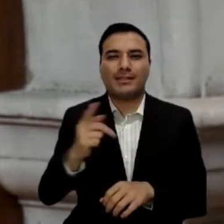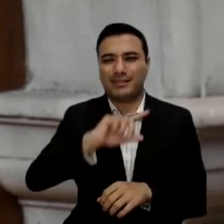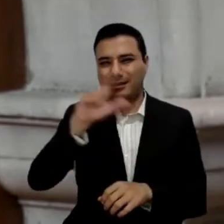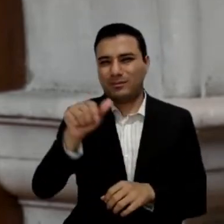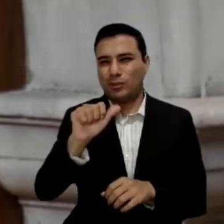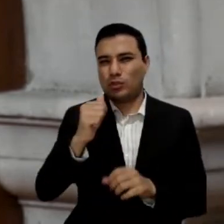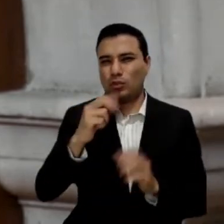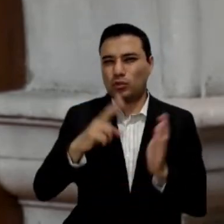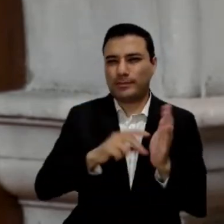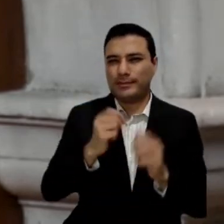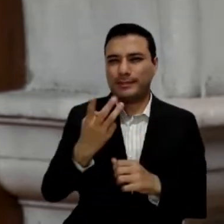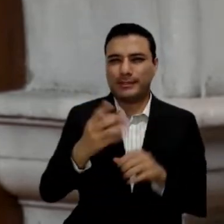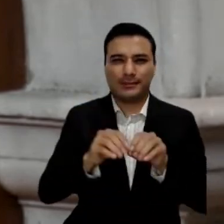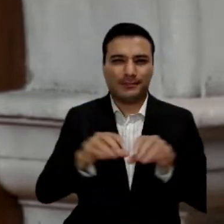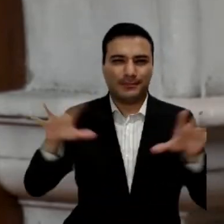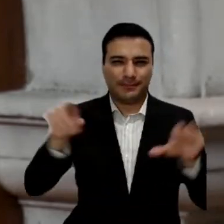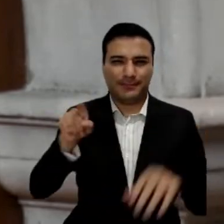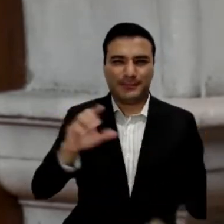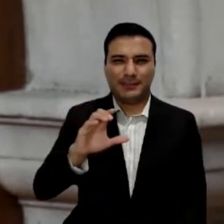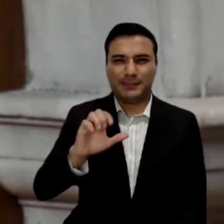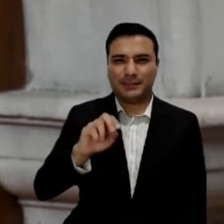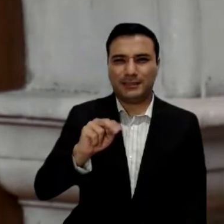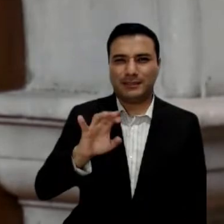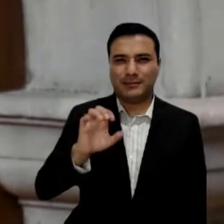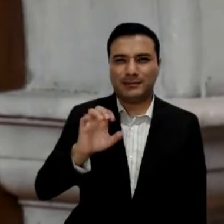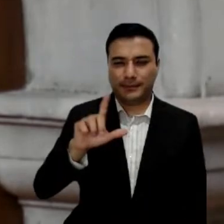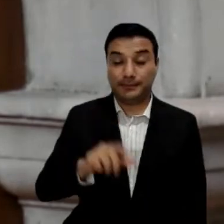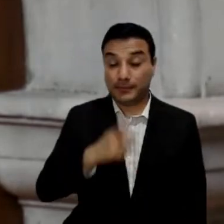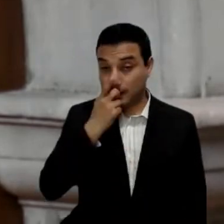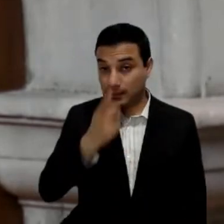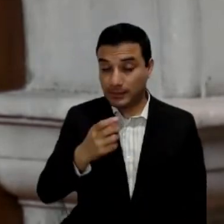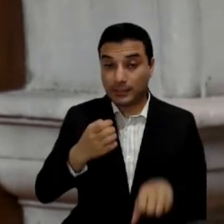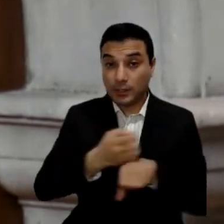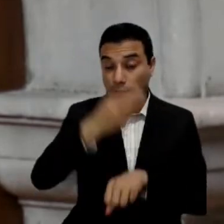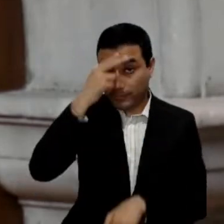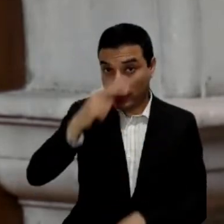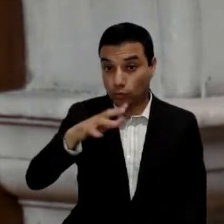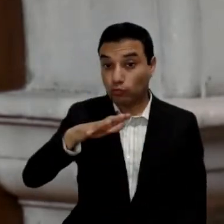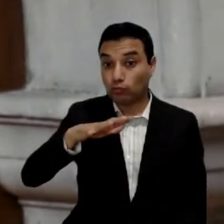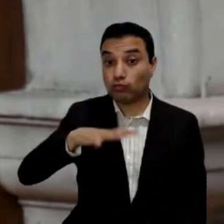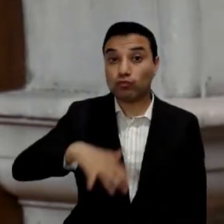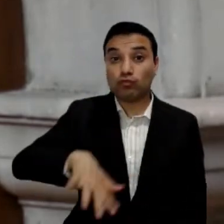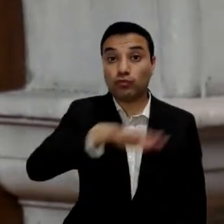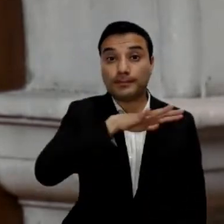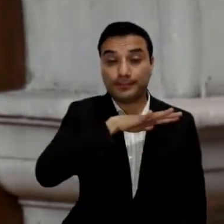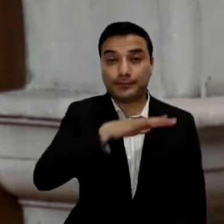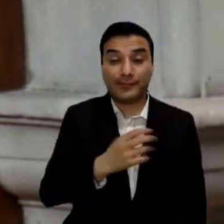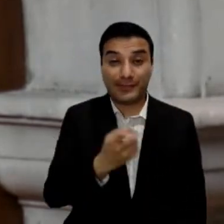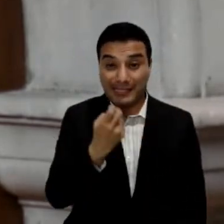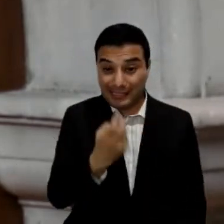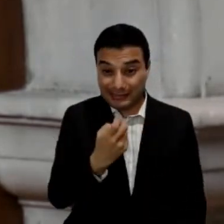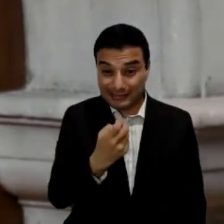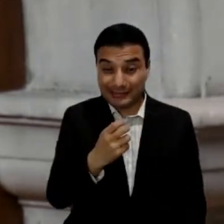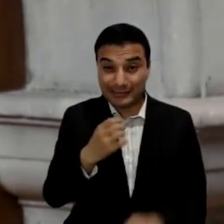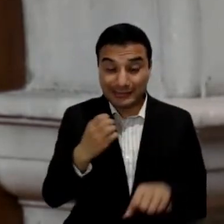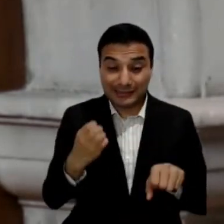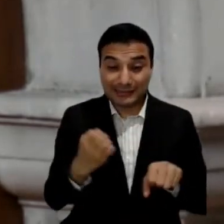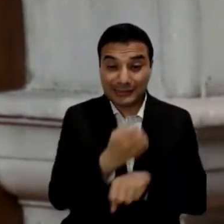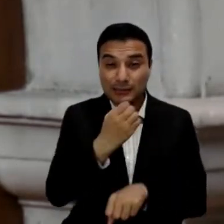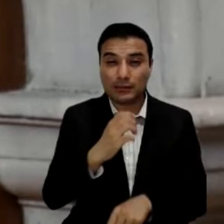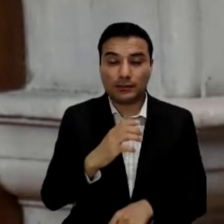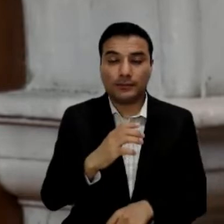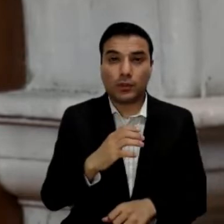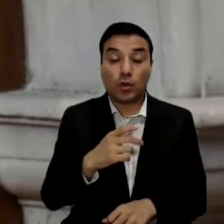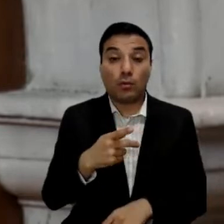2023 por el Ceneval, el Estado de México, en términos absolutos, fue la entidad que más redujo